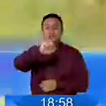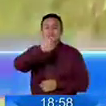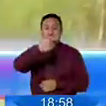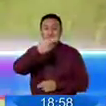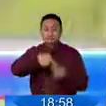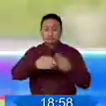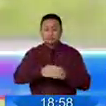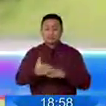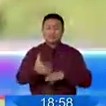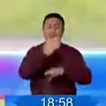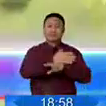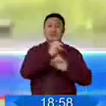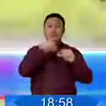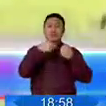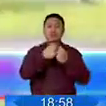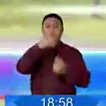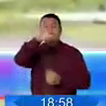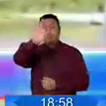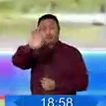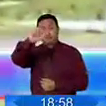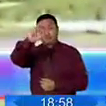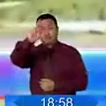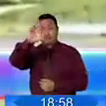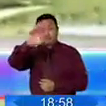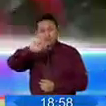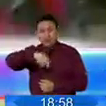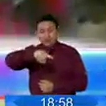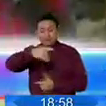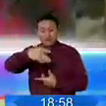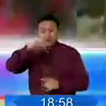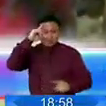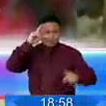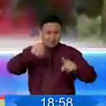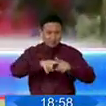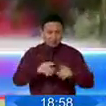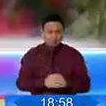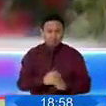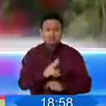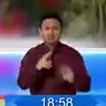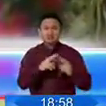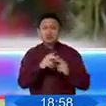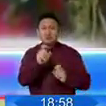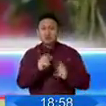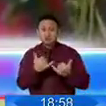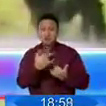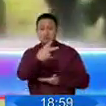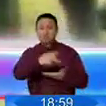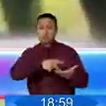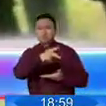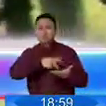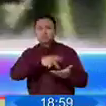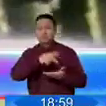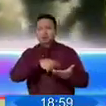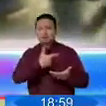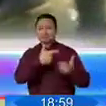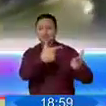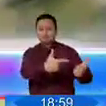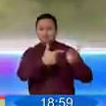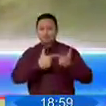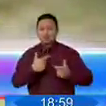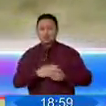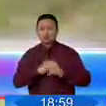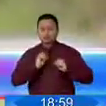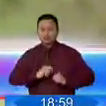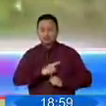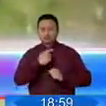narcotraficantes cuando era parte de la columna de las FARC, Daniel Aldana. Ahí supuestamente conoció a quienes lo financian y le abastecen de armas para que cumpla